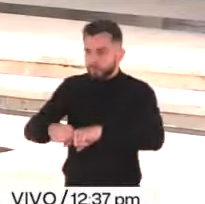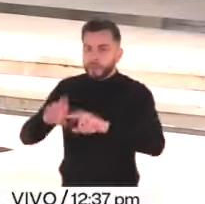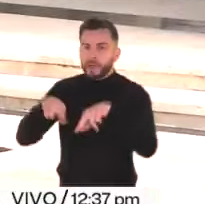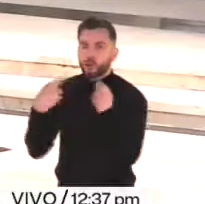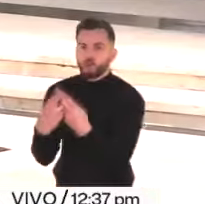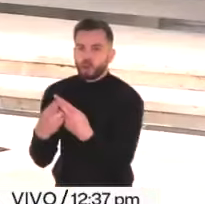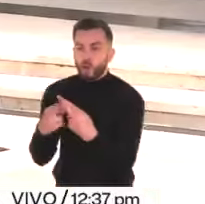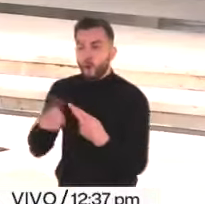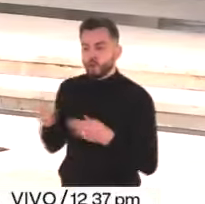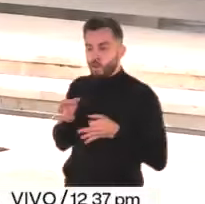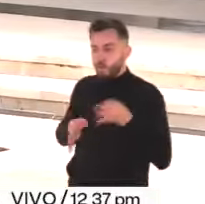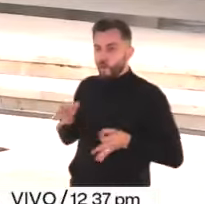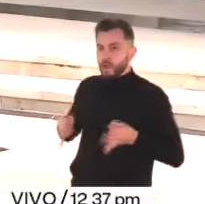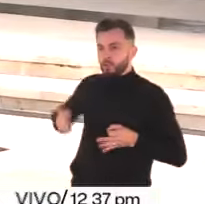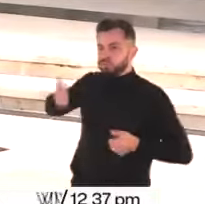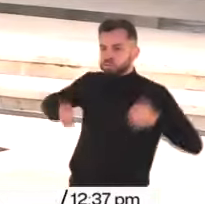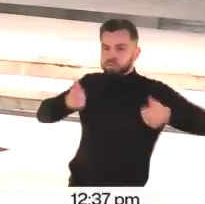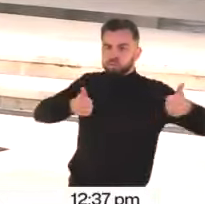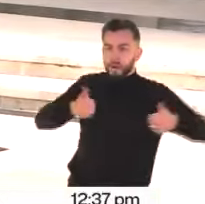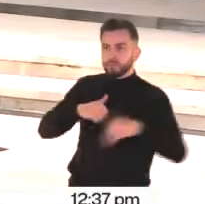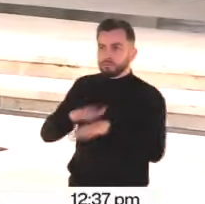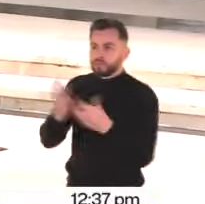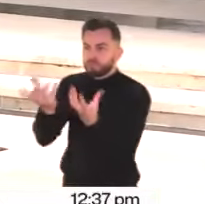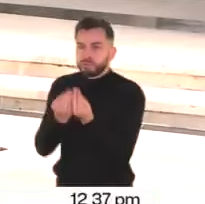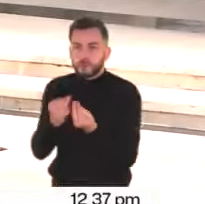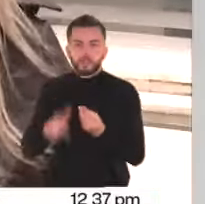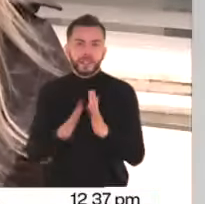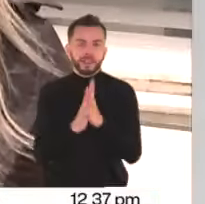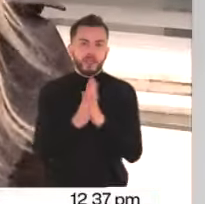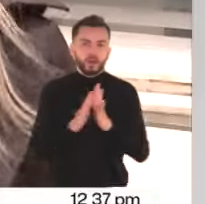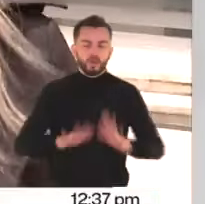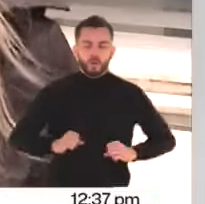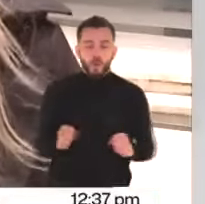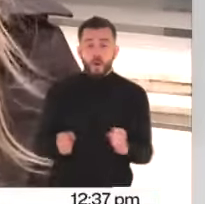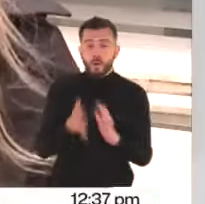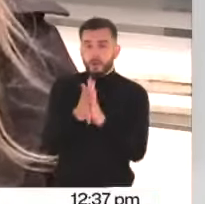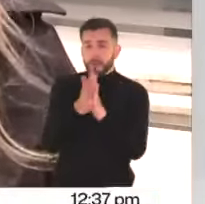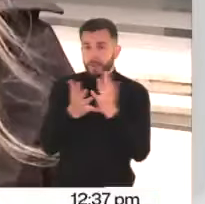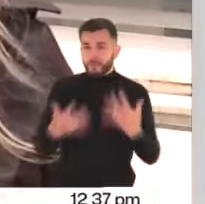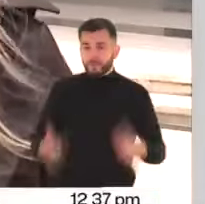magistrados de las altas cortes. Desde el centro de Bogotá, María Fernanda Correa, Noticias RCN. Thank you.